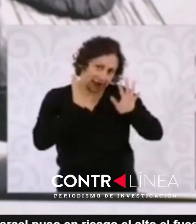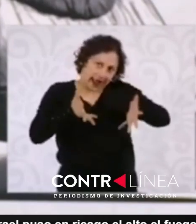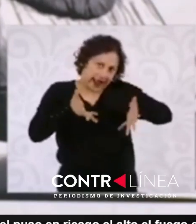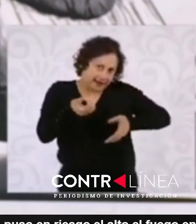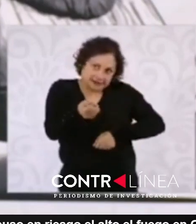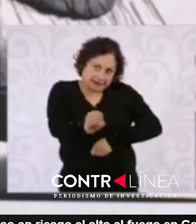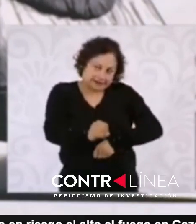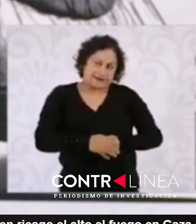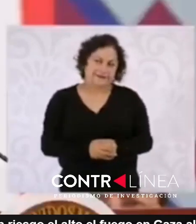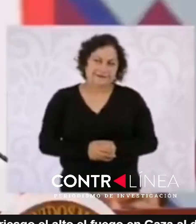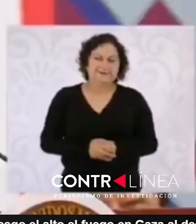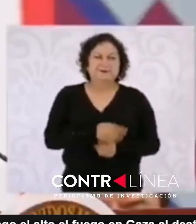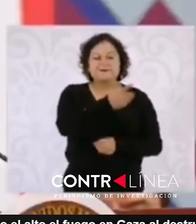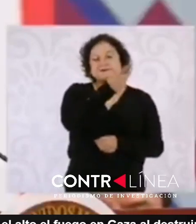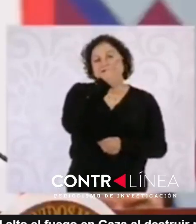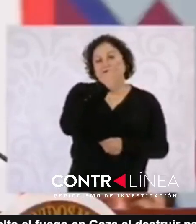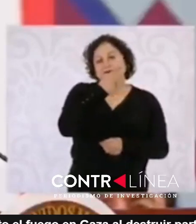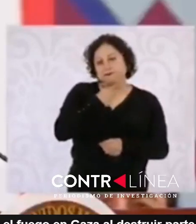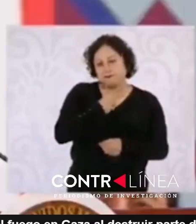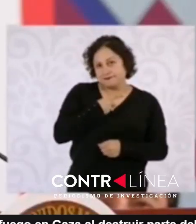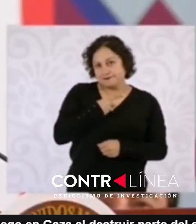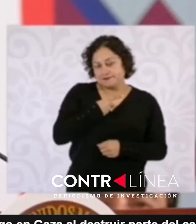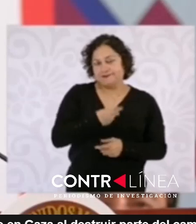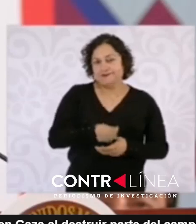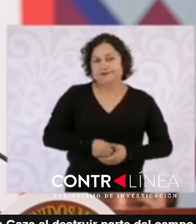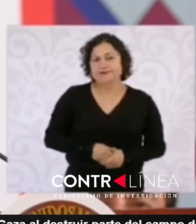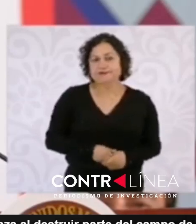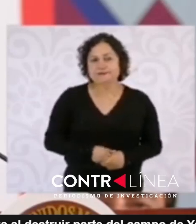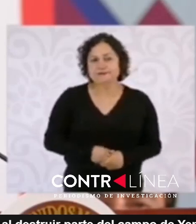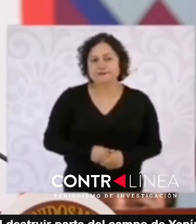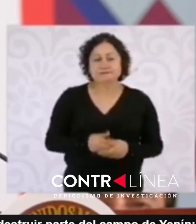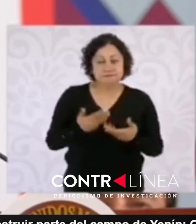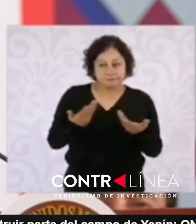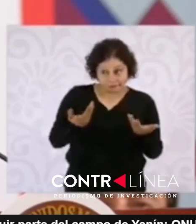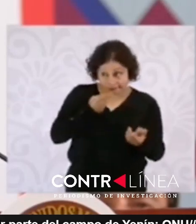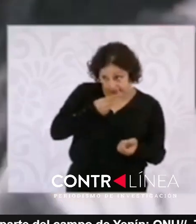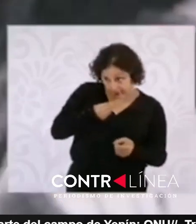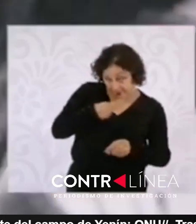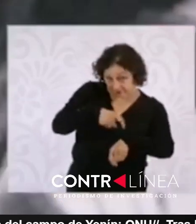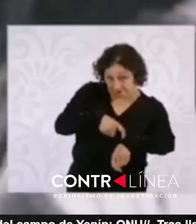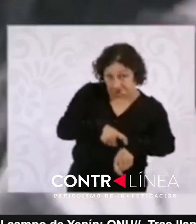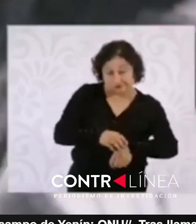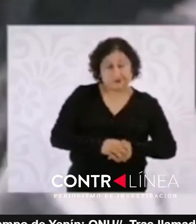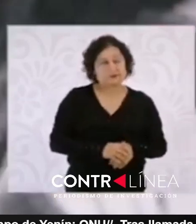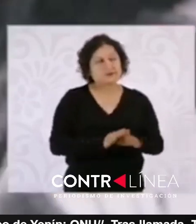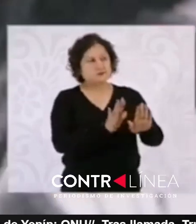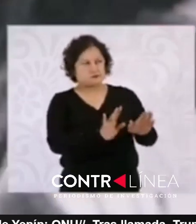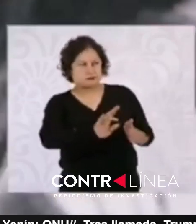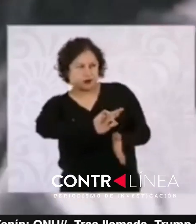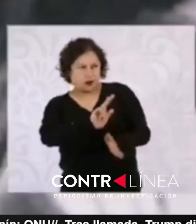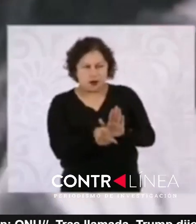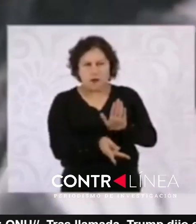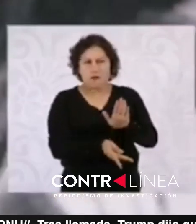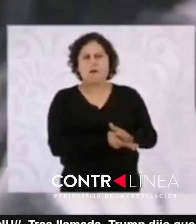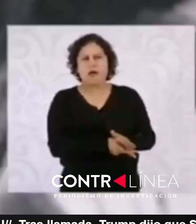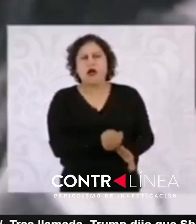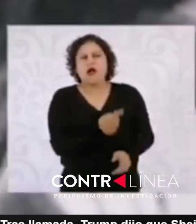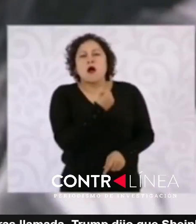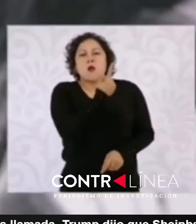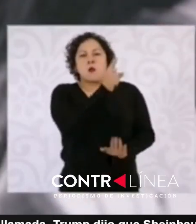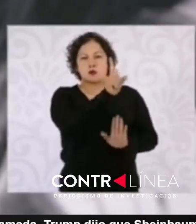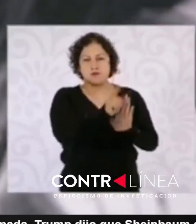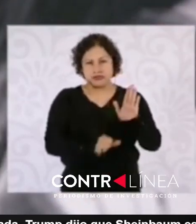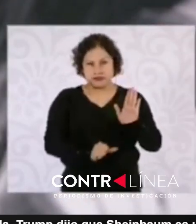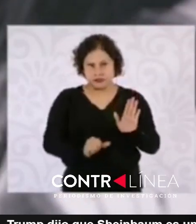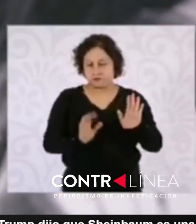Y me dijo, bueno, pues ¿cuánto tiempo? Le dije, bueno, vamos a ponerlo en pausa un mes y estoy segura que en este